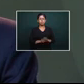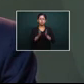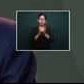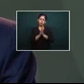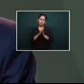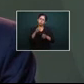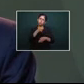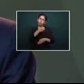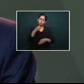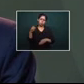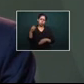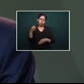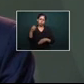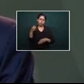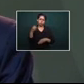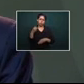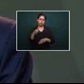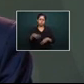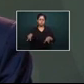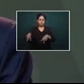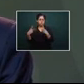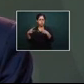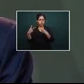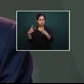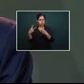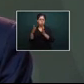controlar la venta